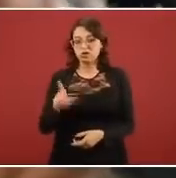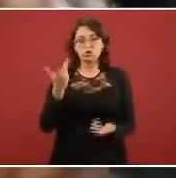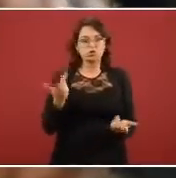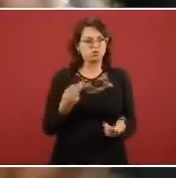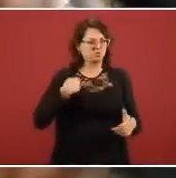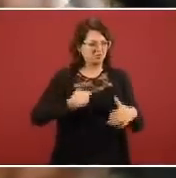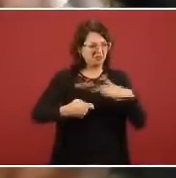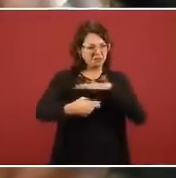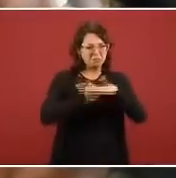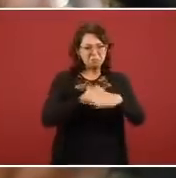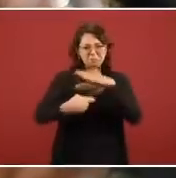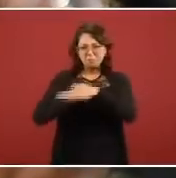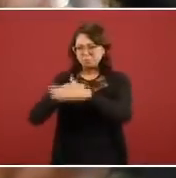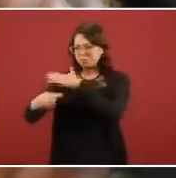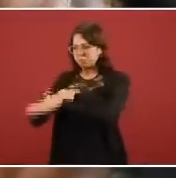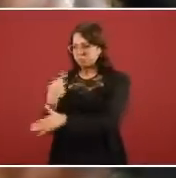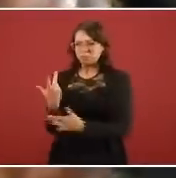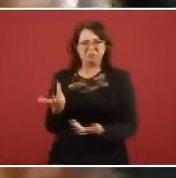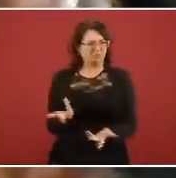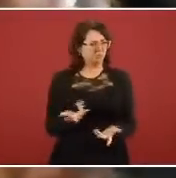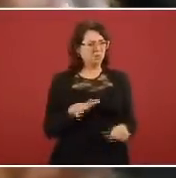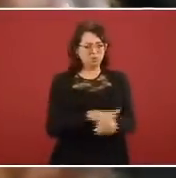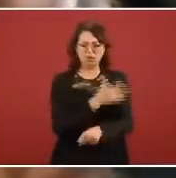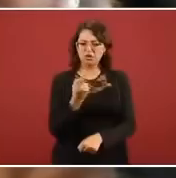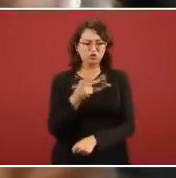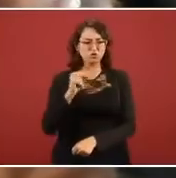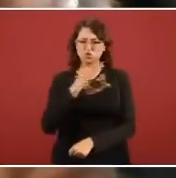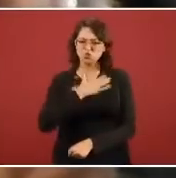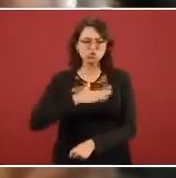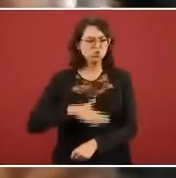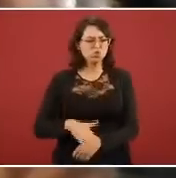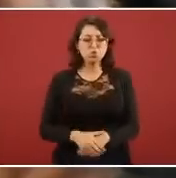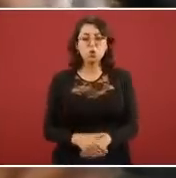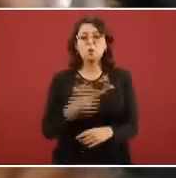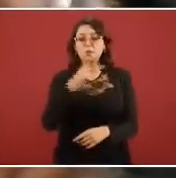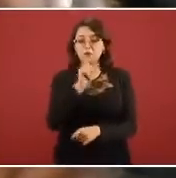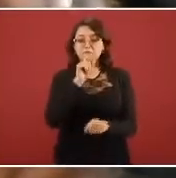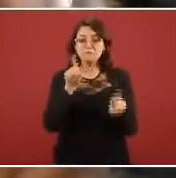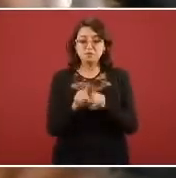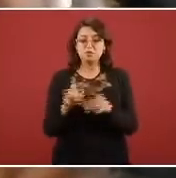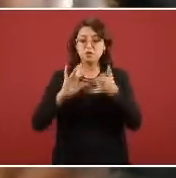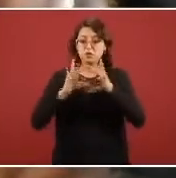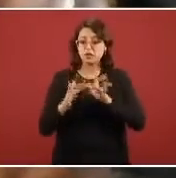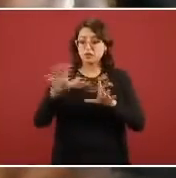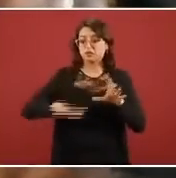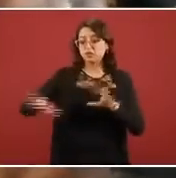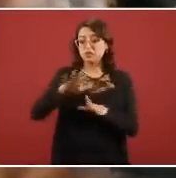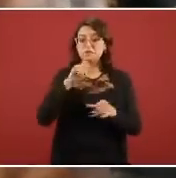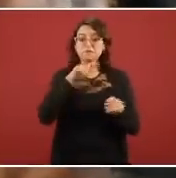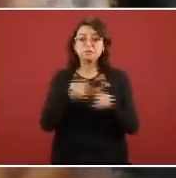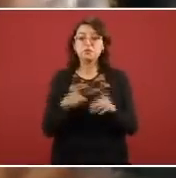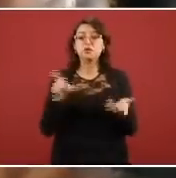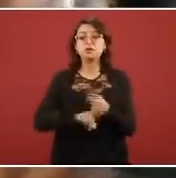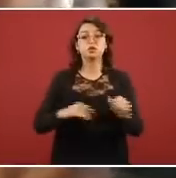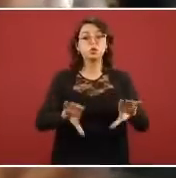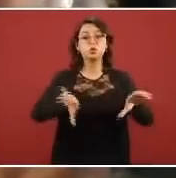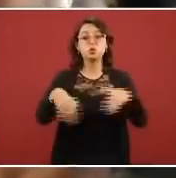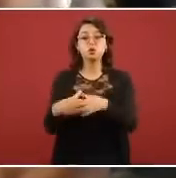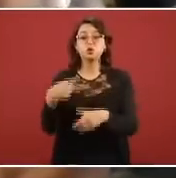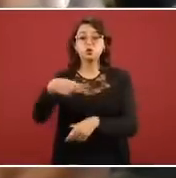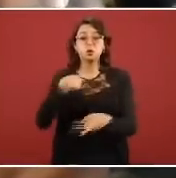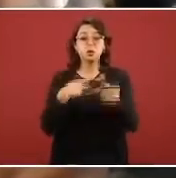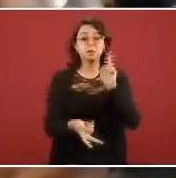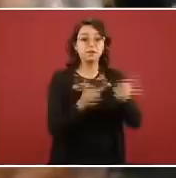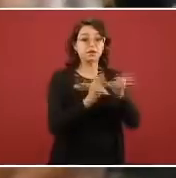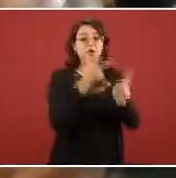Y también aquí lanzo la pregunta, porque en redes sociales, en estas comunidades, pues se tergiversa mucho en torno a una conversación que tuve